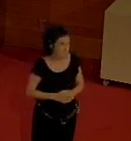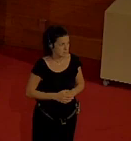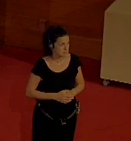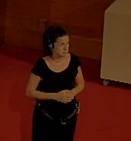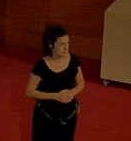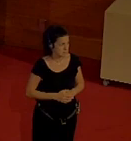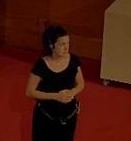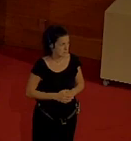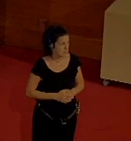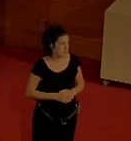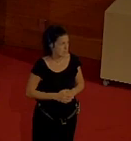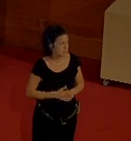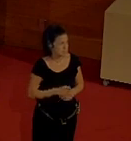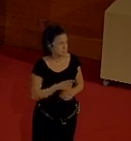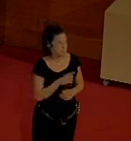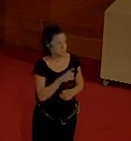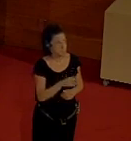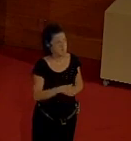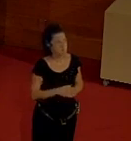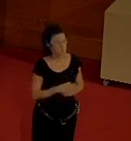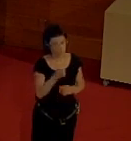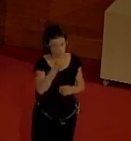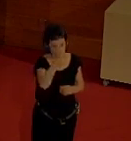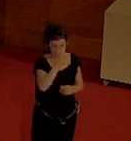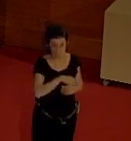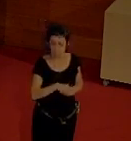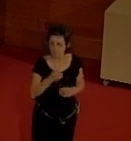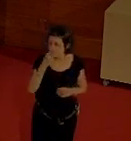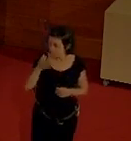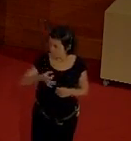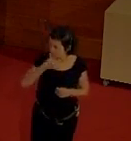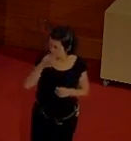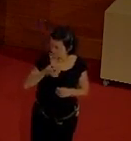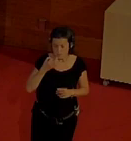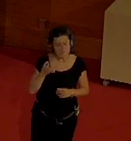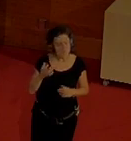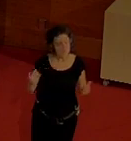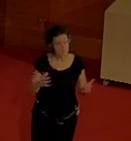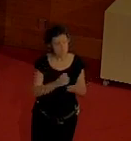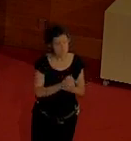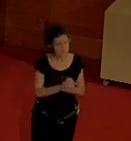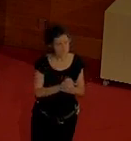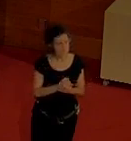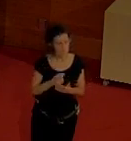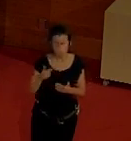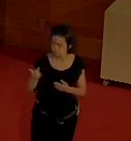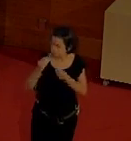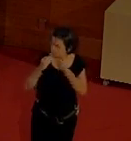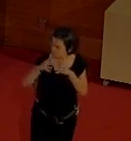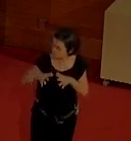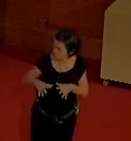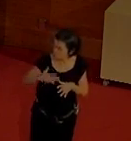Oye a racha León a todos los que estamos aquí nos ha contado usted una historia de de países